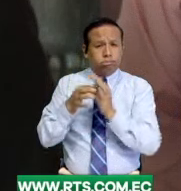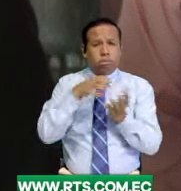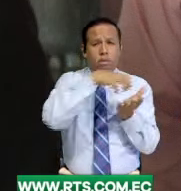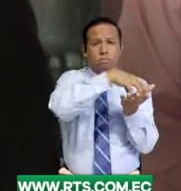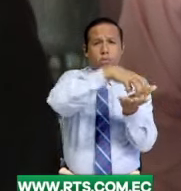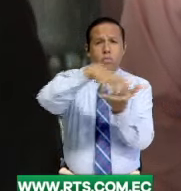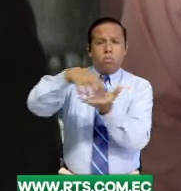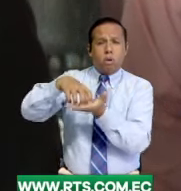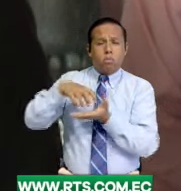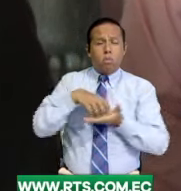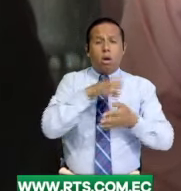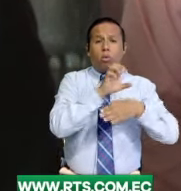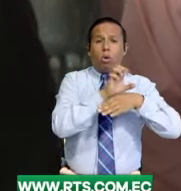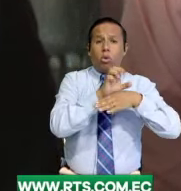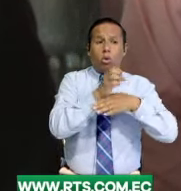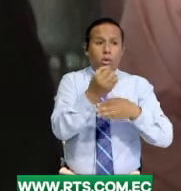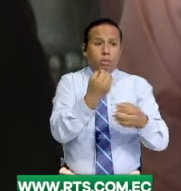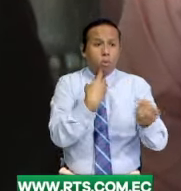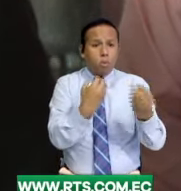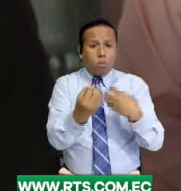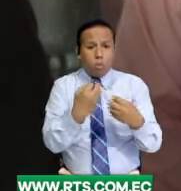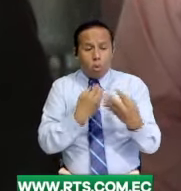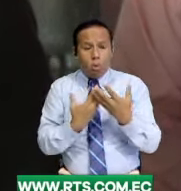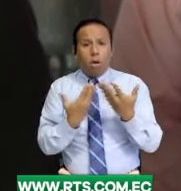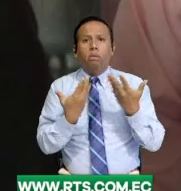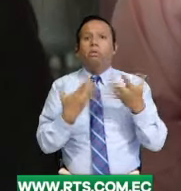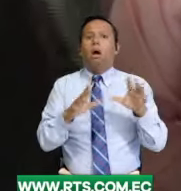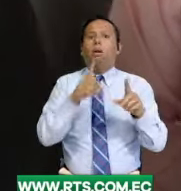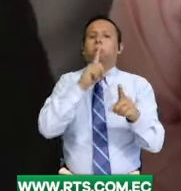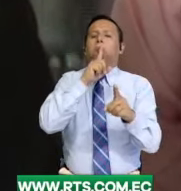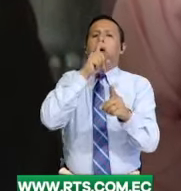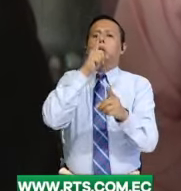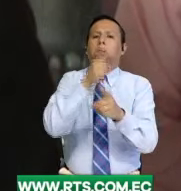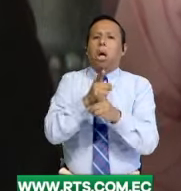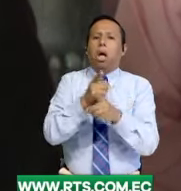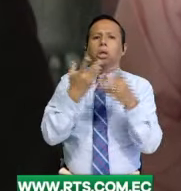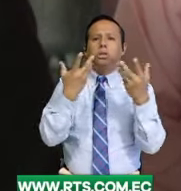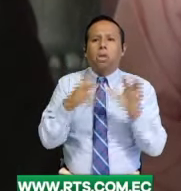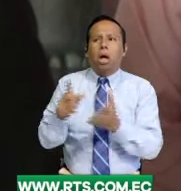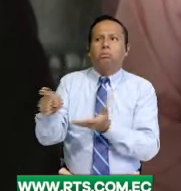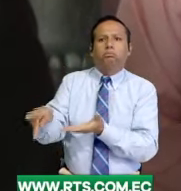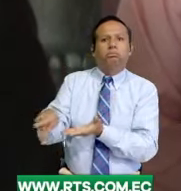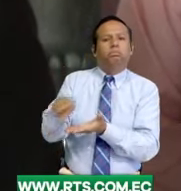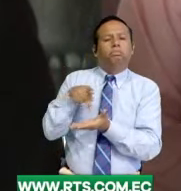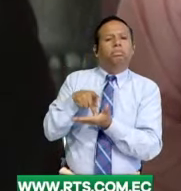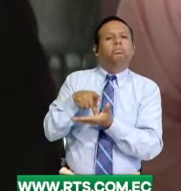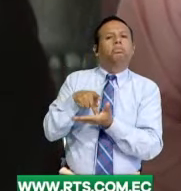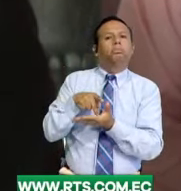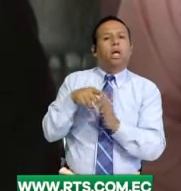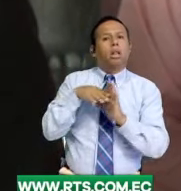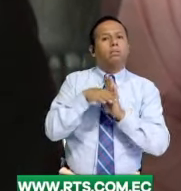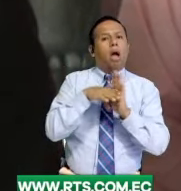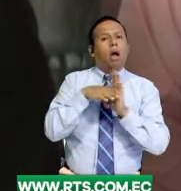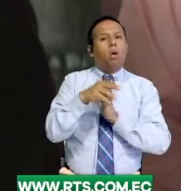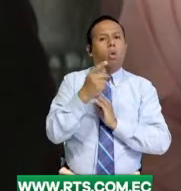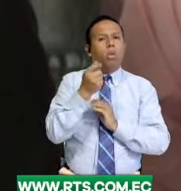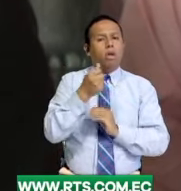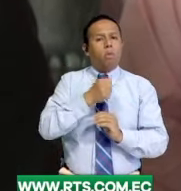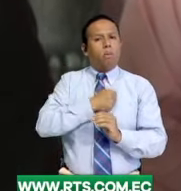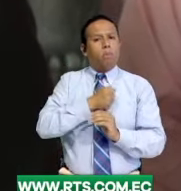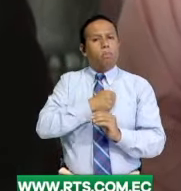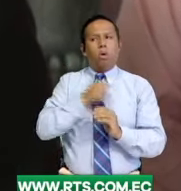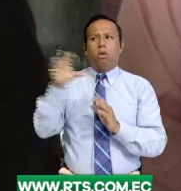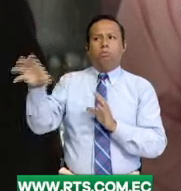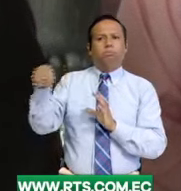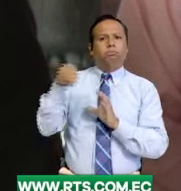nos han dado a conocer que ha sido verdad, ya han sido asignadas en sus cuentas personales los compañeros que cumplieron